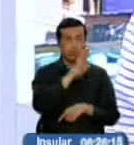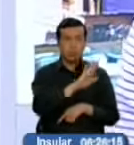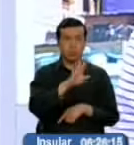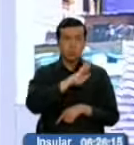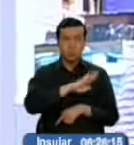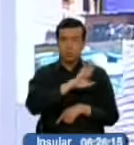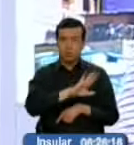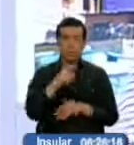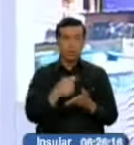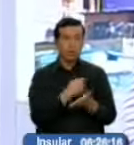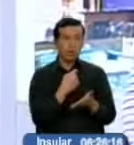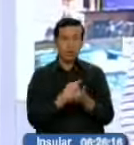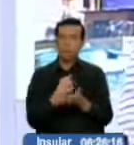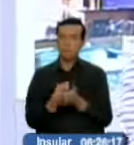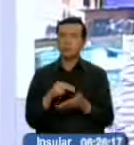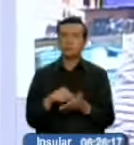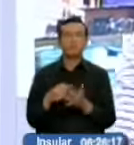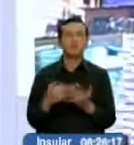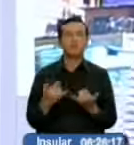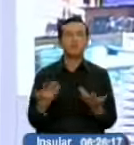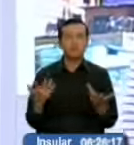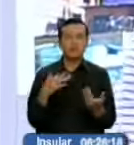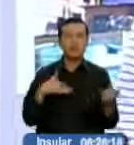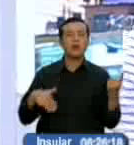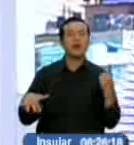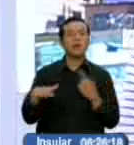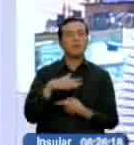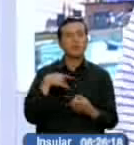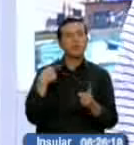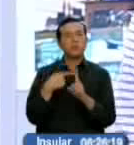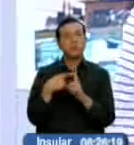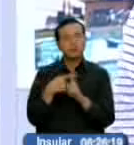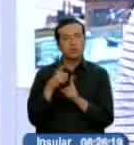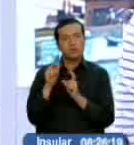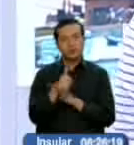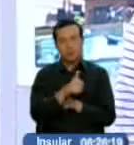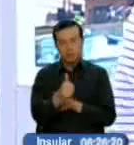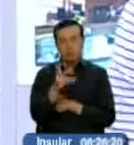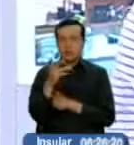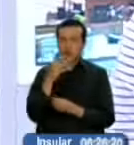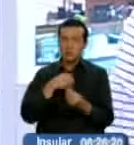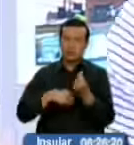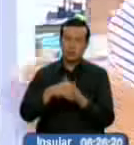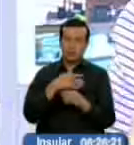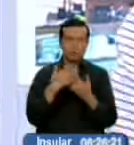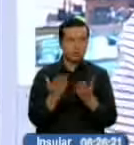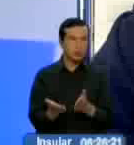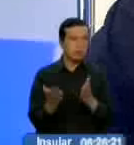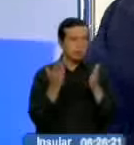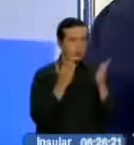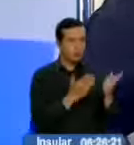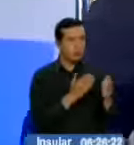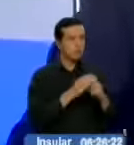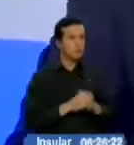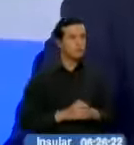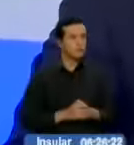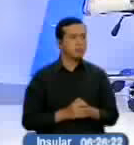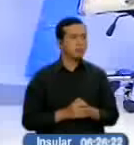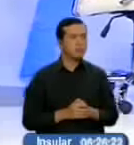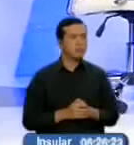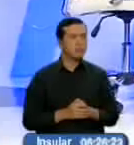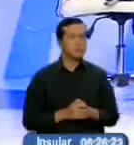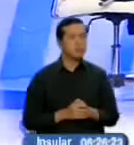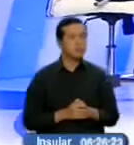descentralizados autónomos. Pero entonces lo que hay que generar es un ambiente positivo para que la gente quiera invertir, pueda invertir. Juan Carlos Aldaz. Una de